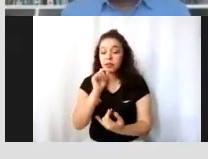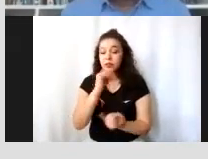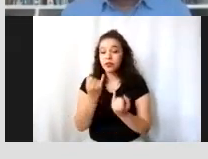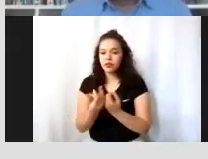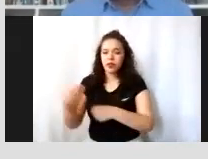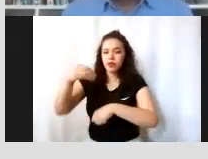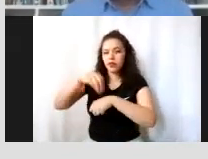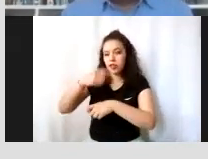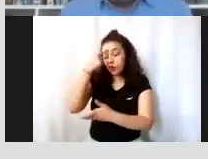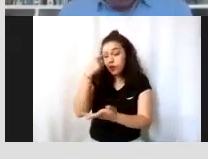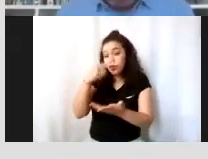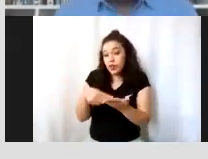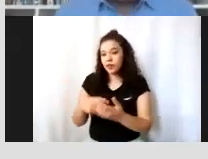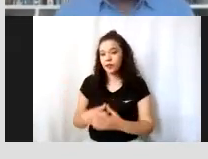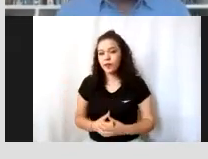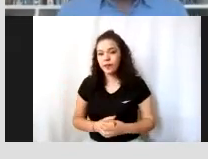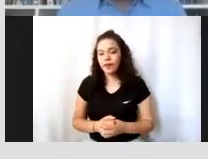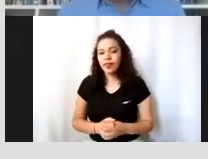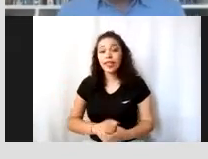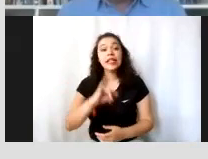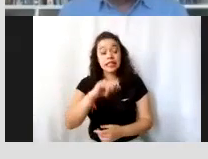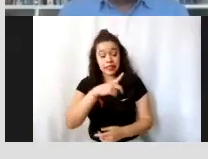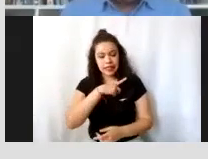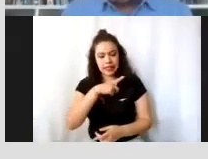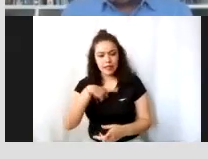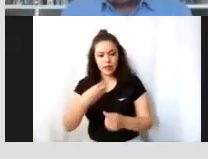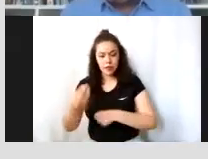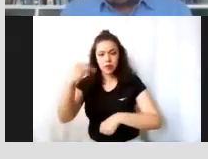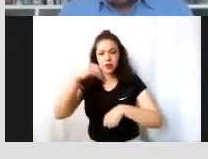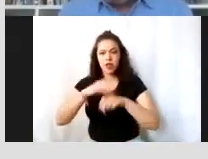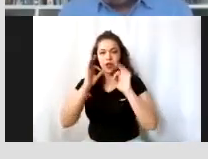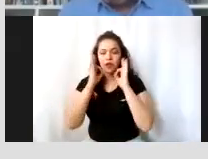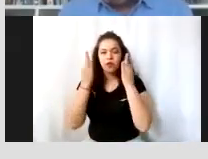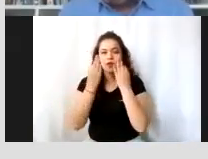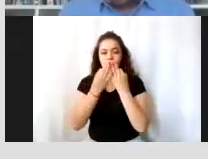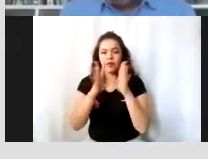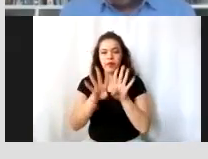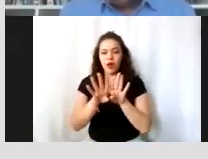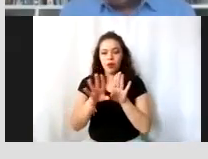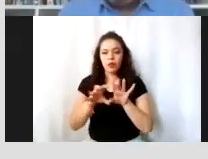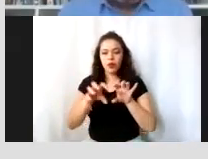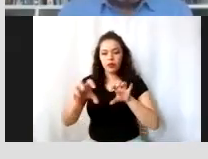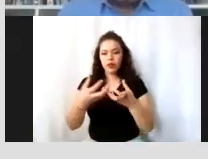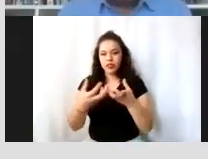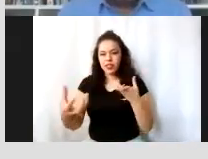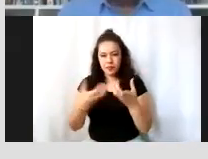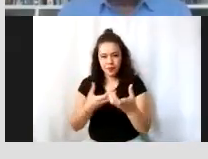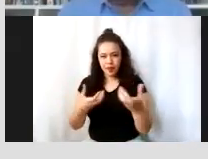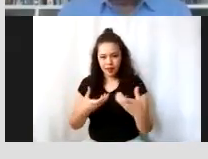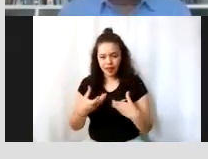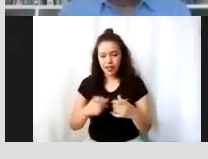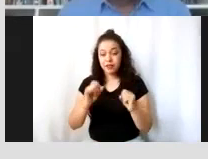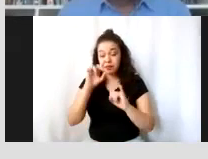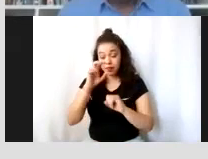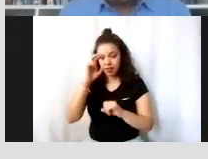parece. Así es, sí tendría que incorporarlo de manera desagregada. Y insisto en el tema de procuración de